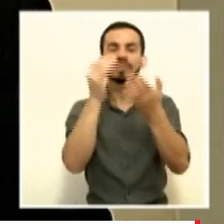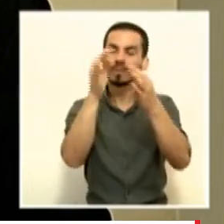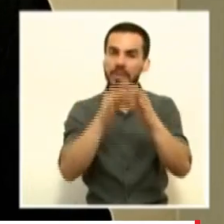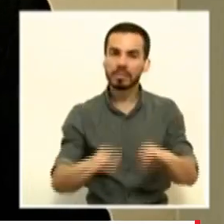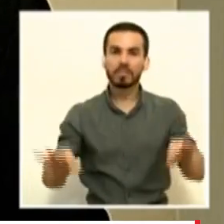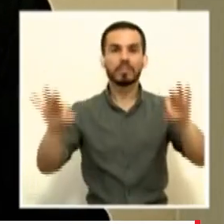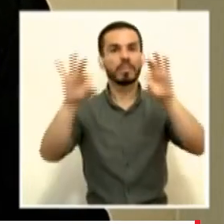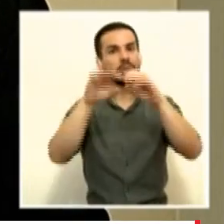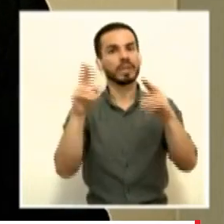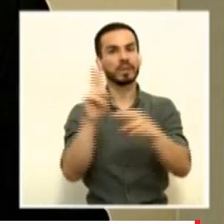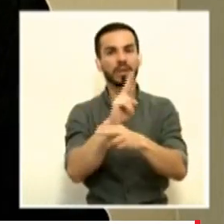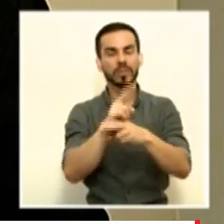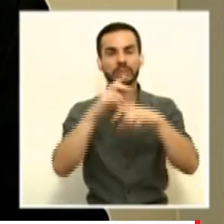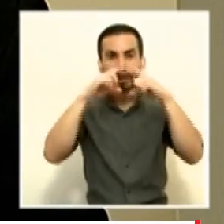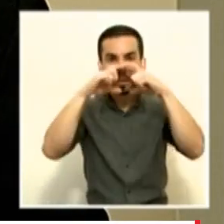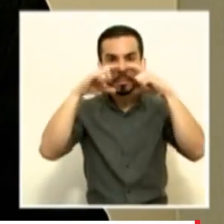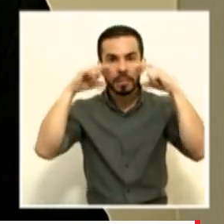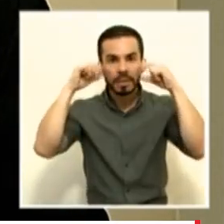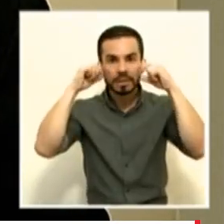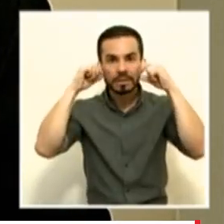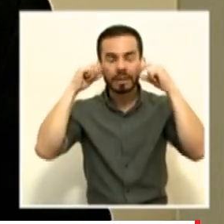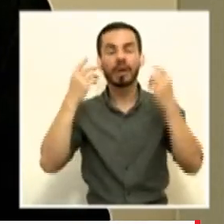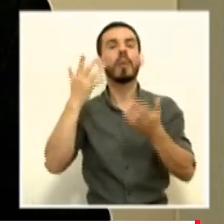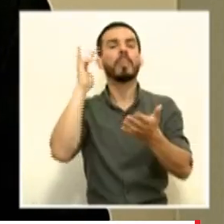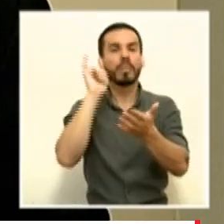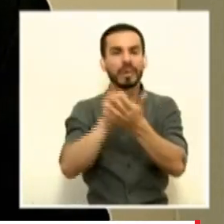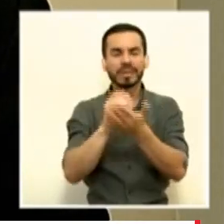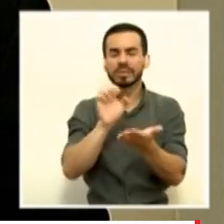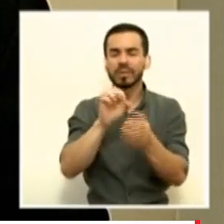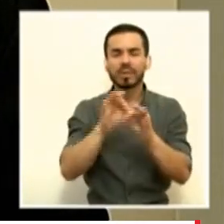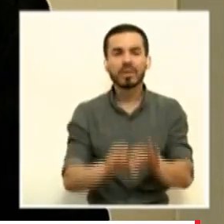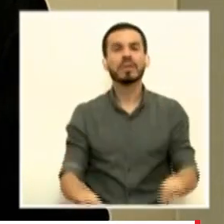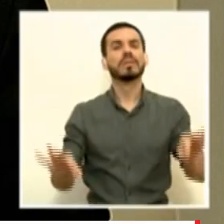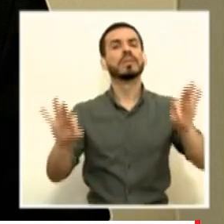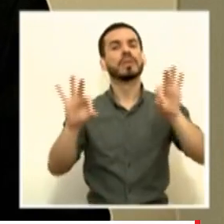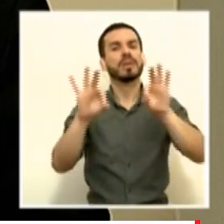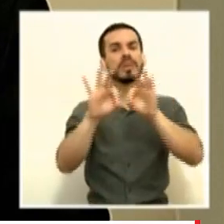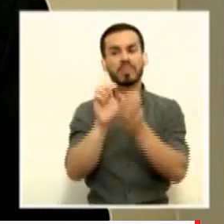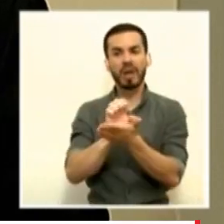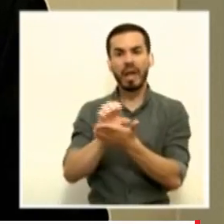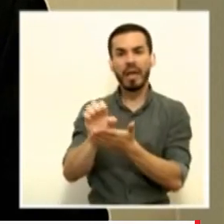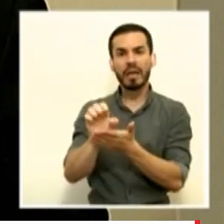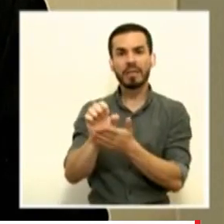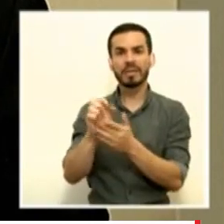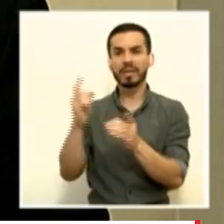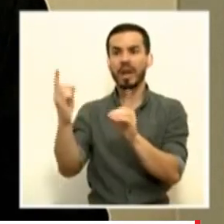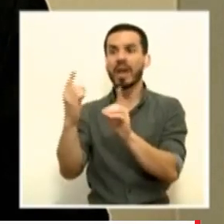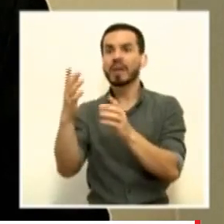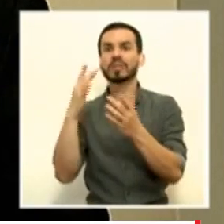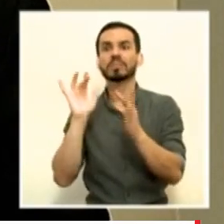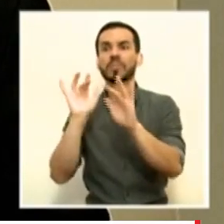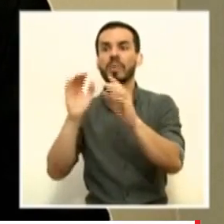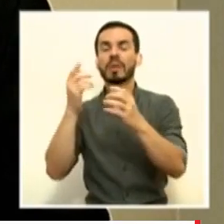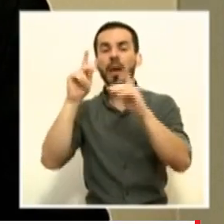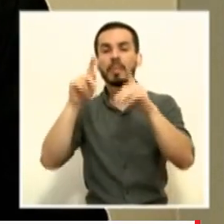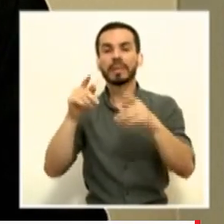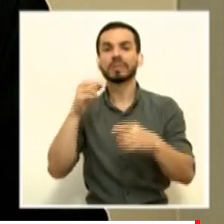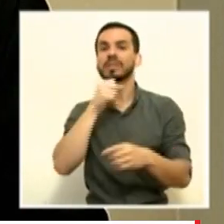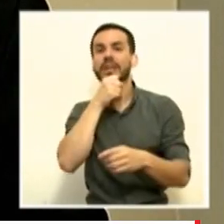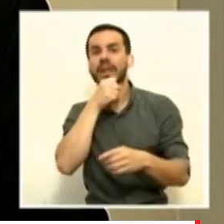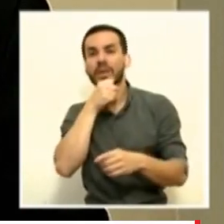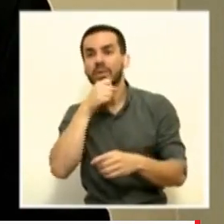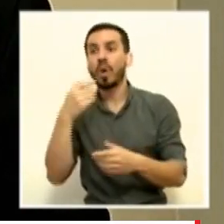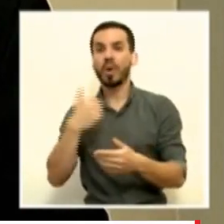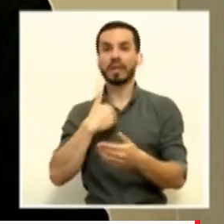mascarilla, por eso es muy importante el evitar el exponer a las personas adultas mayores o con factores de riesgo a